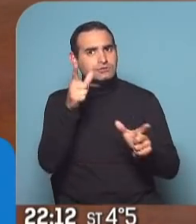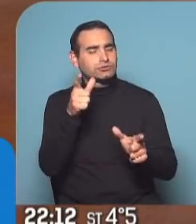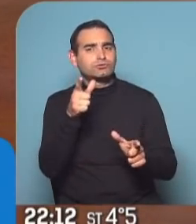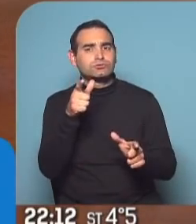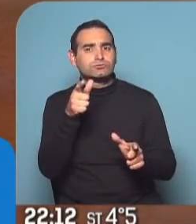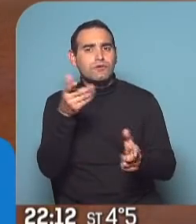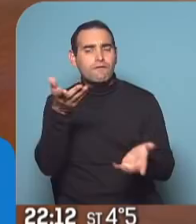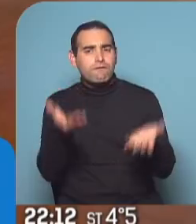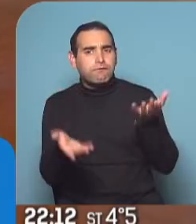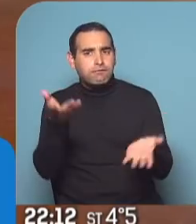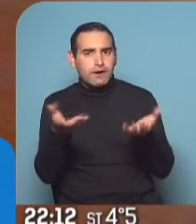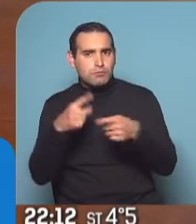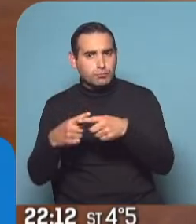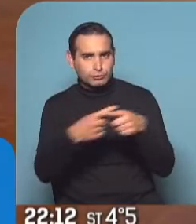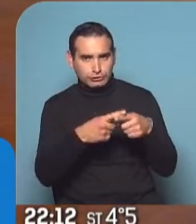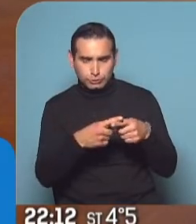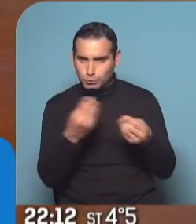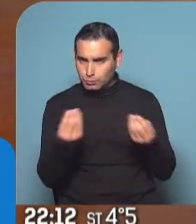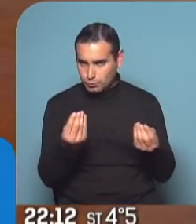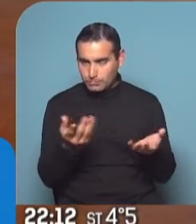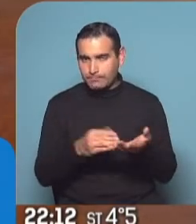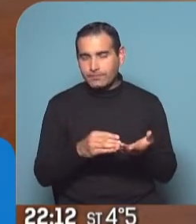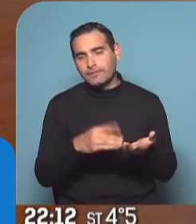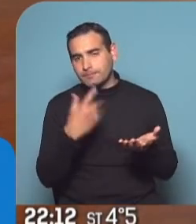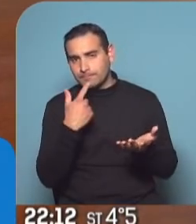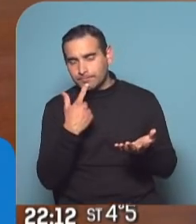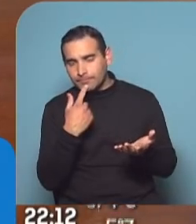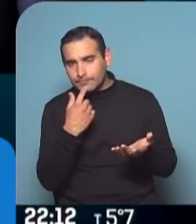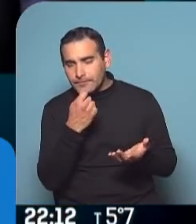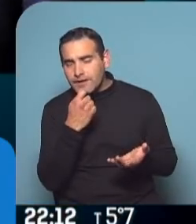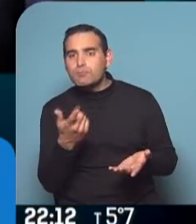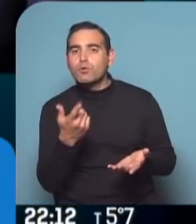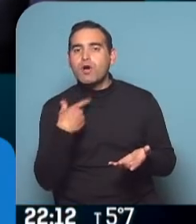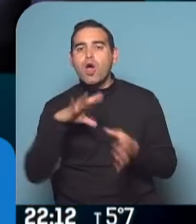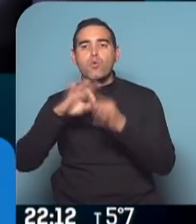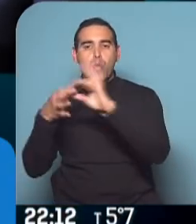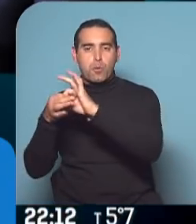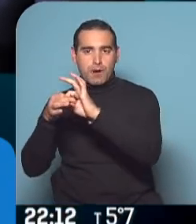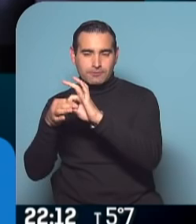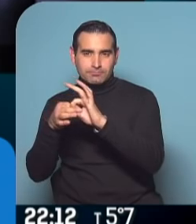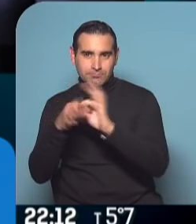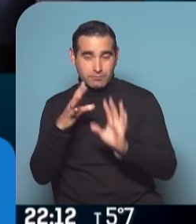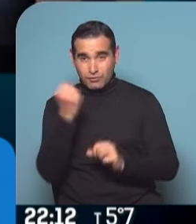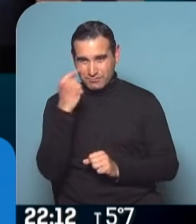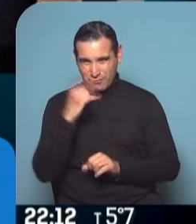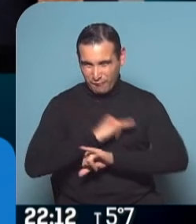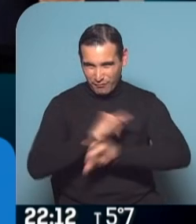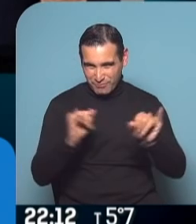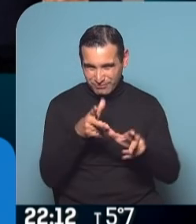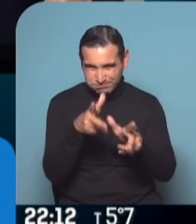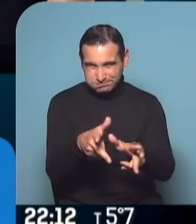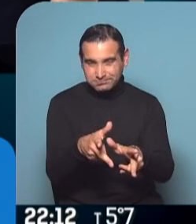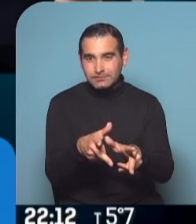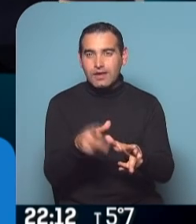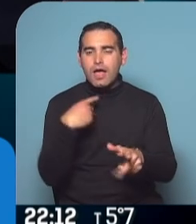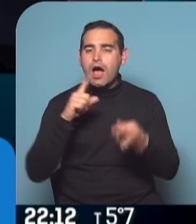dentro de cada bloque, ¿no? Para hablar un poco del caso europeo, hay que tener presente, como bien decía el informe, ¿no? Que